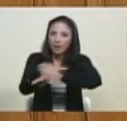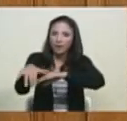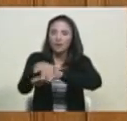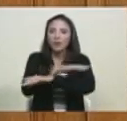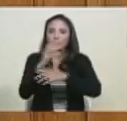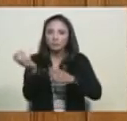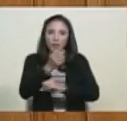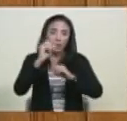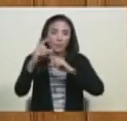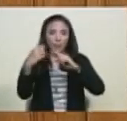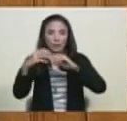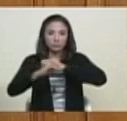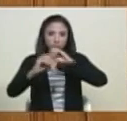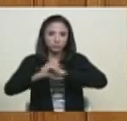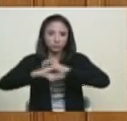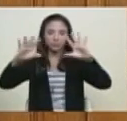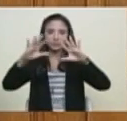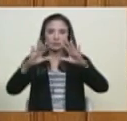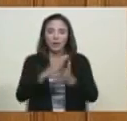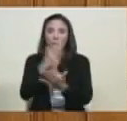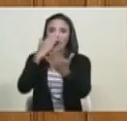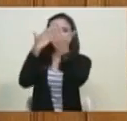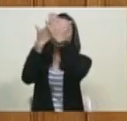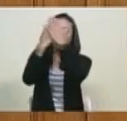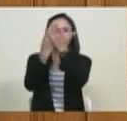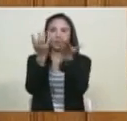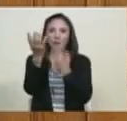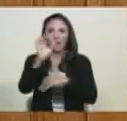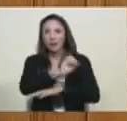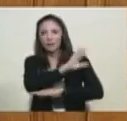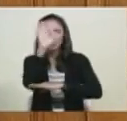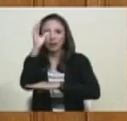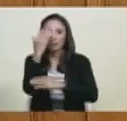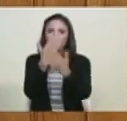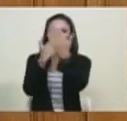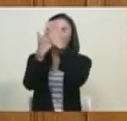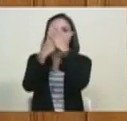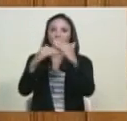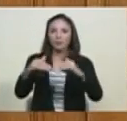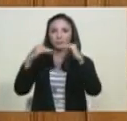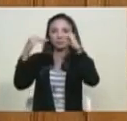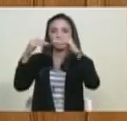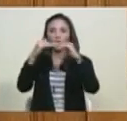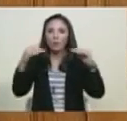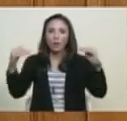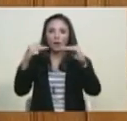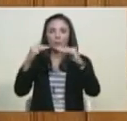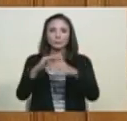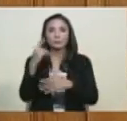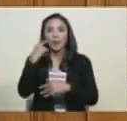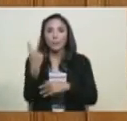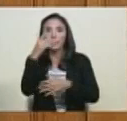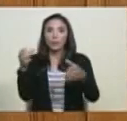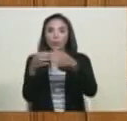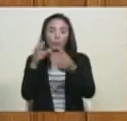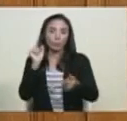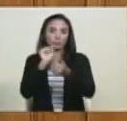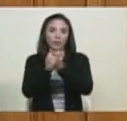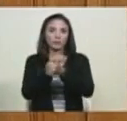y estalló estrellado frente al piso 1 del edificio Don Eduardo. Fue el primer grupo